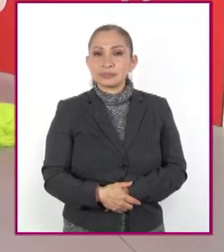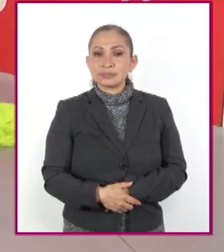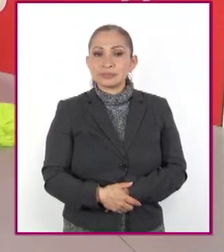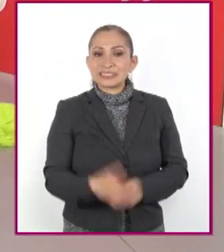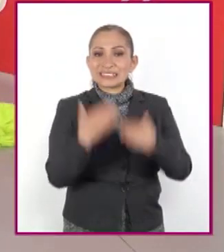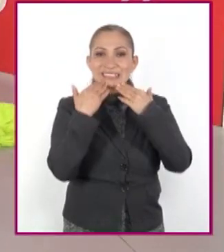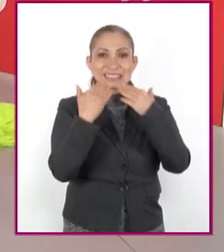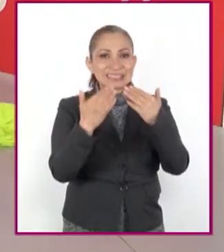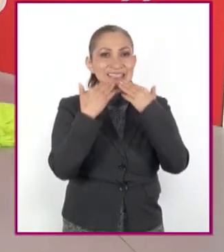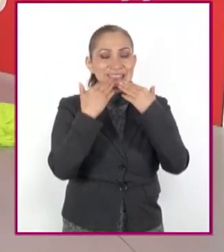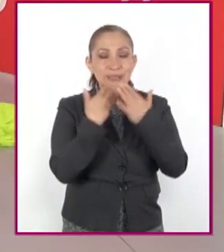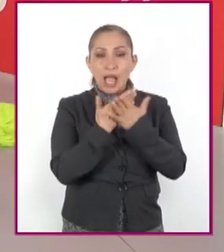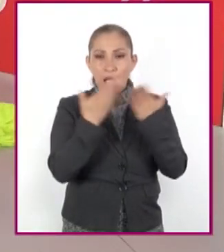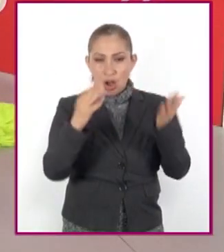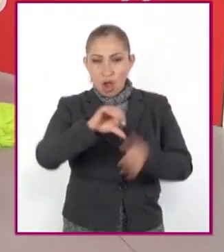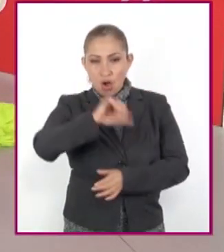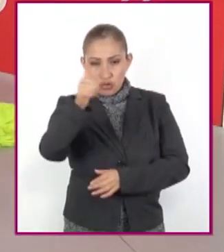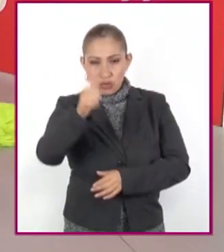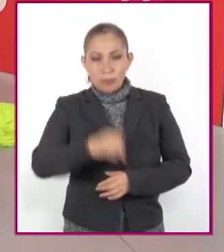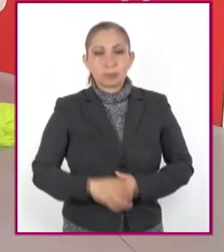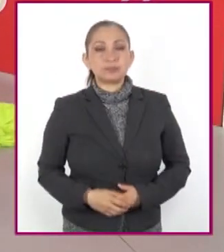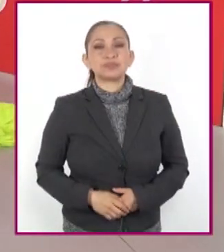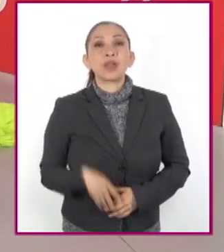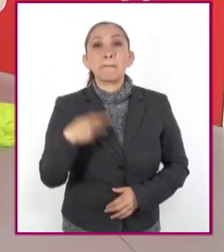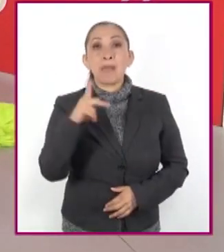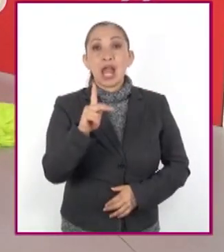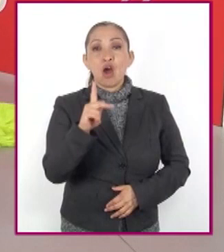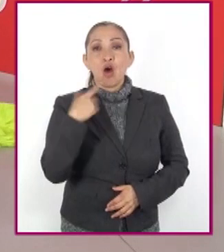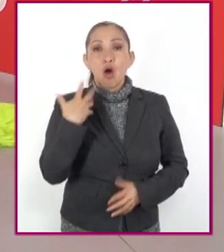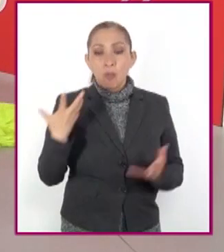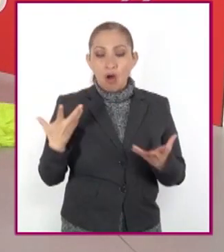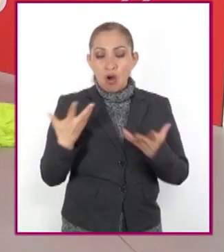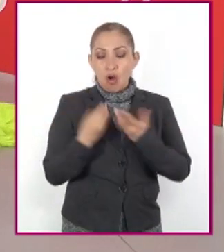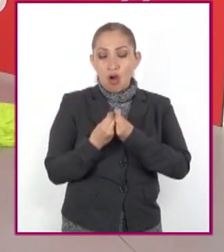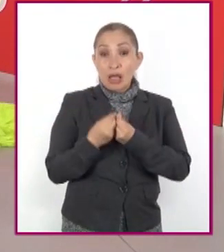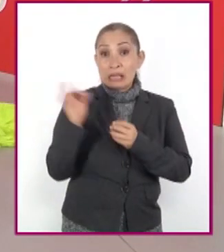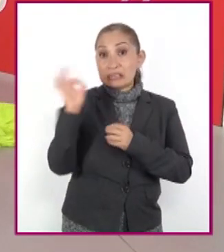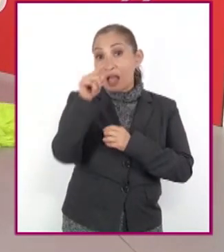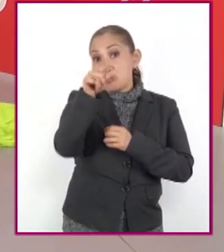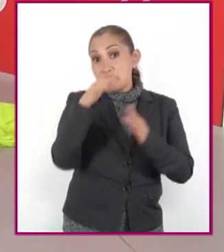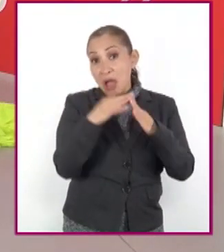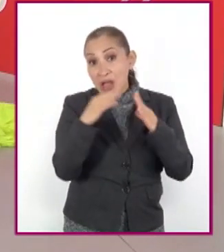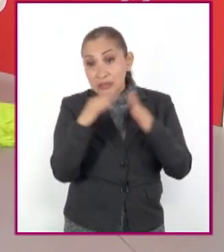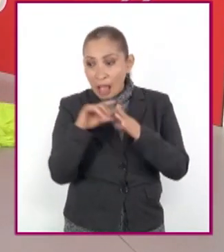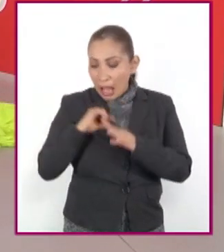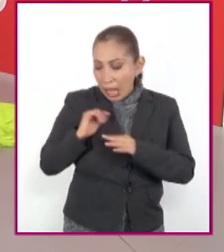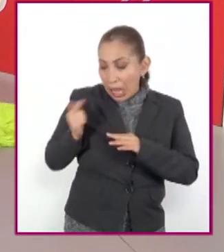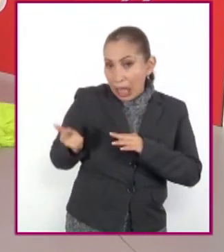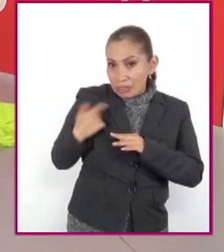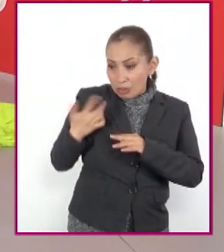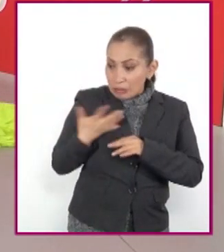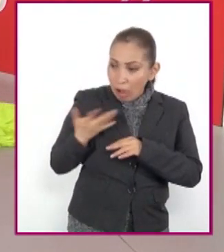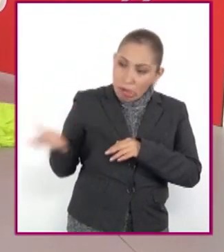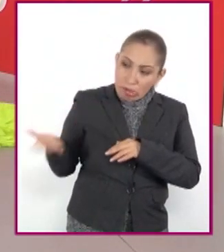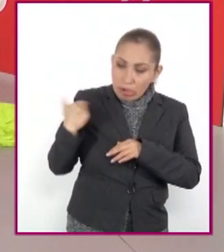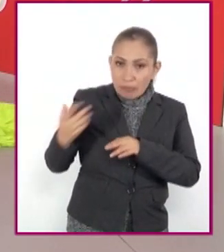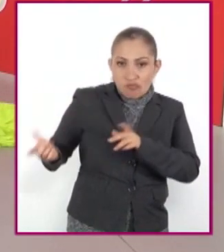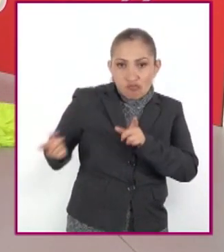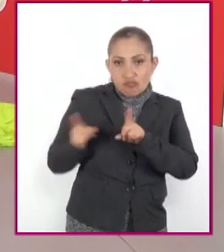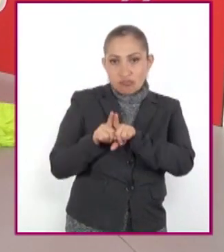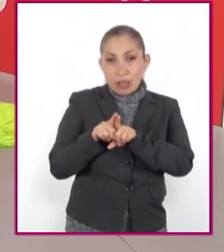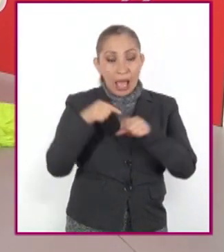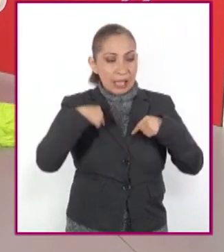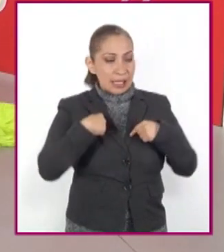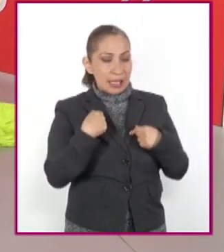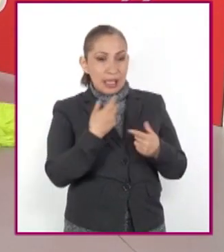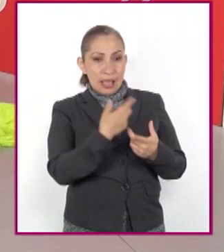Muy bien. Vamos a hacer otra, pero ahora acompañados. A lo mejor en casa están ahí contigo y aquí nosotras